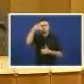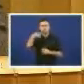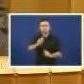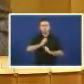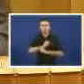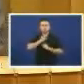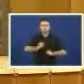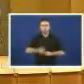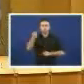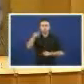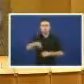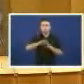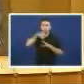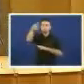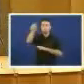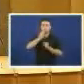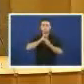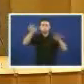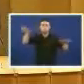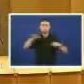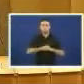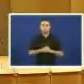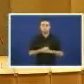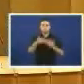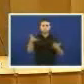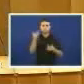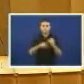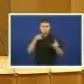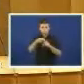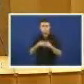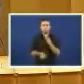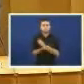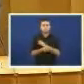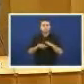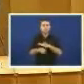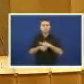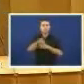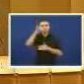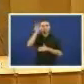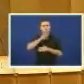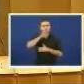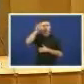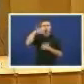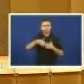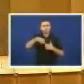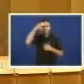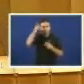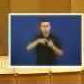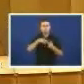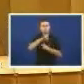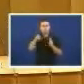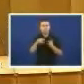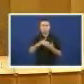proxección no exterior a eses objetivos atenden a creación da xencia galega de industrias culturais a leido o libro da leitura o